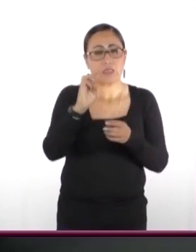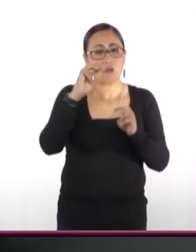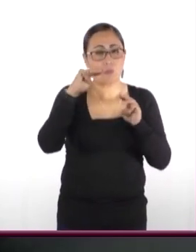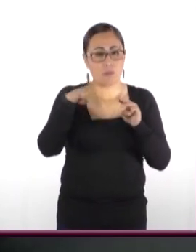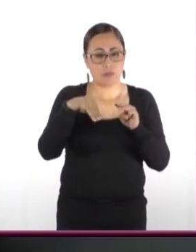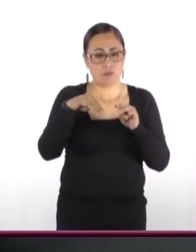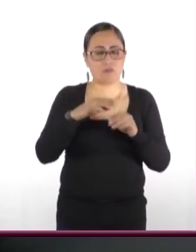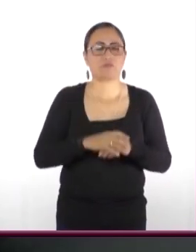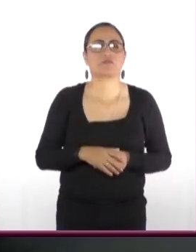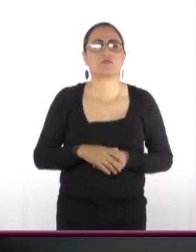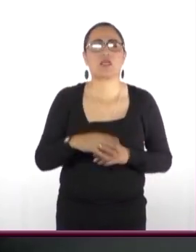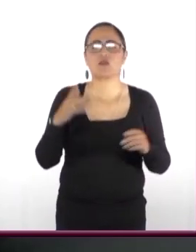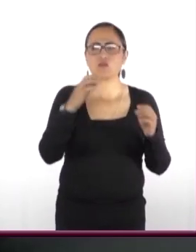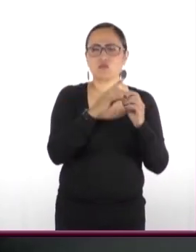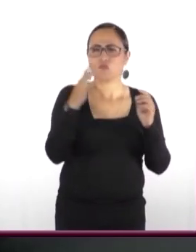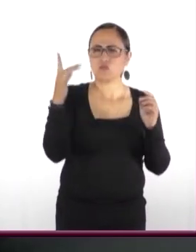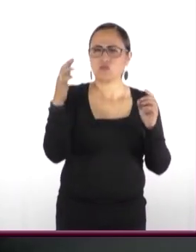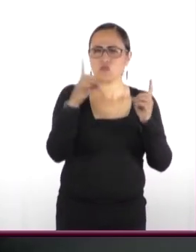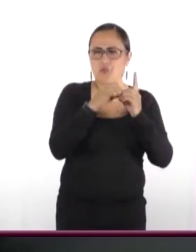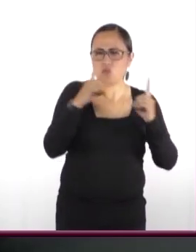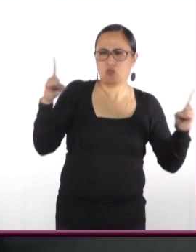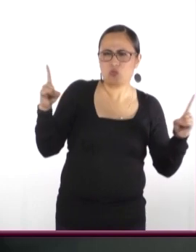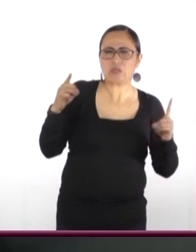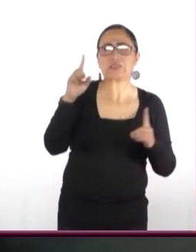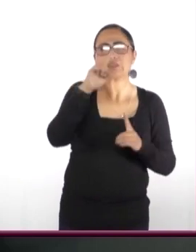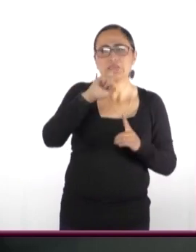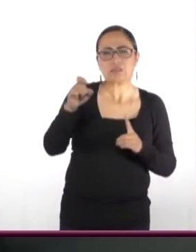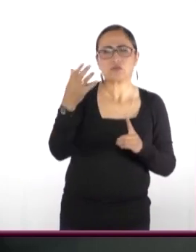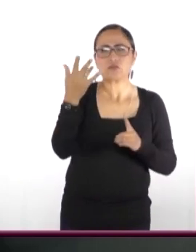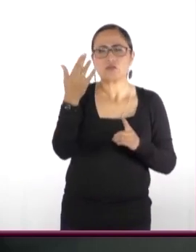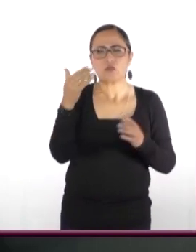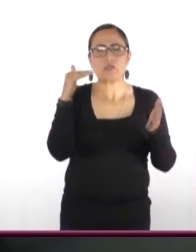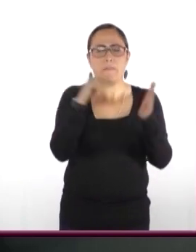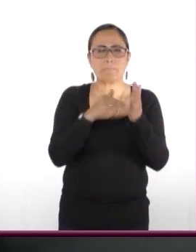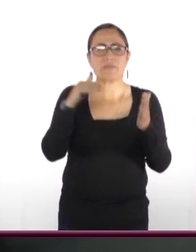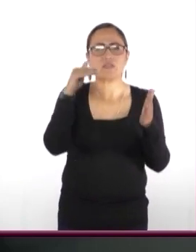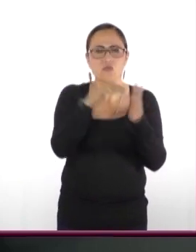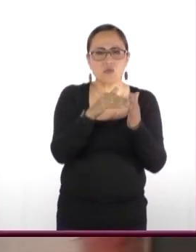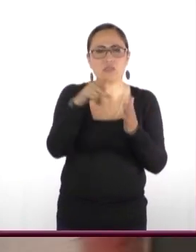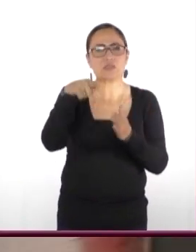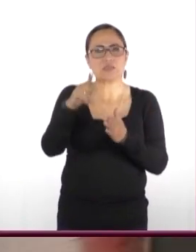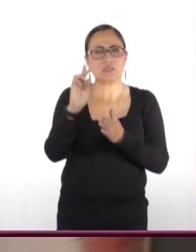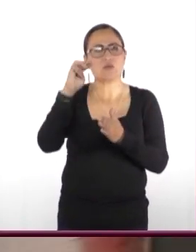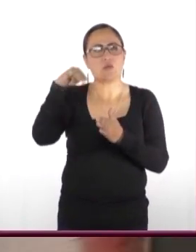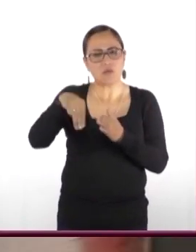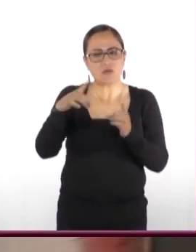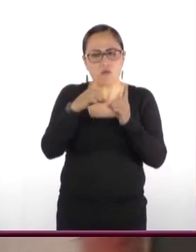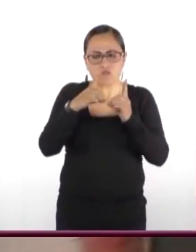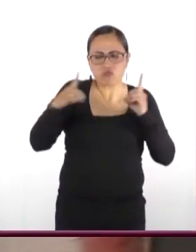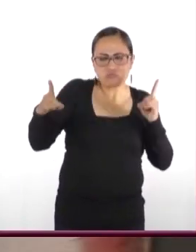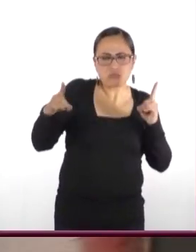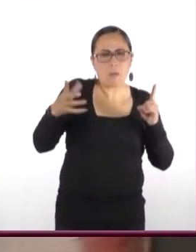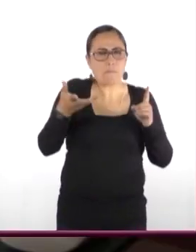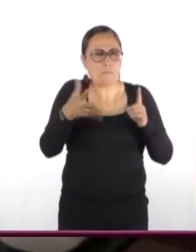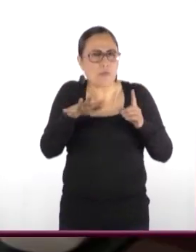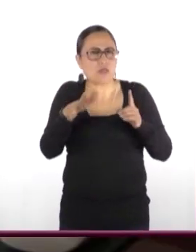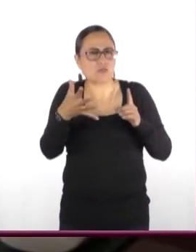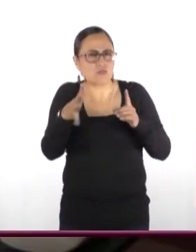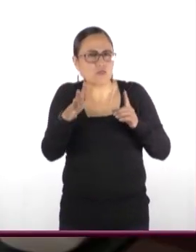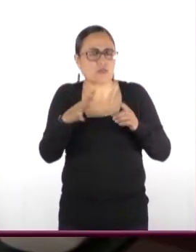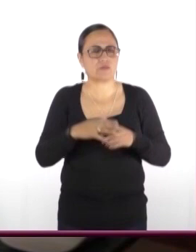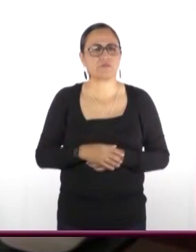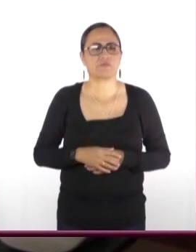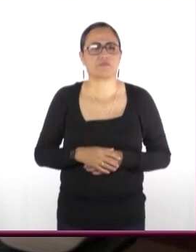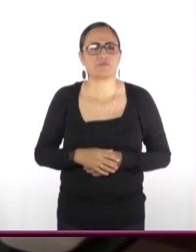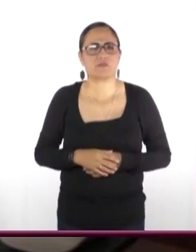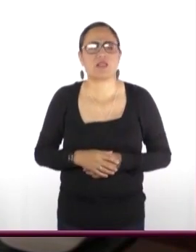384.000 kilómetros, y al Sol es 150 millones de kilómetros más o menos. Wow. ¿Y podrías explicarnos